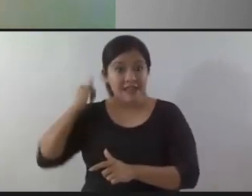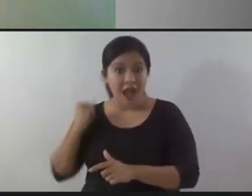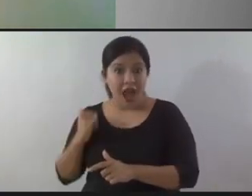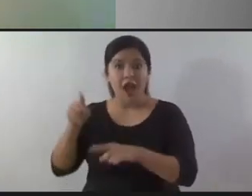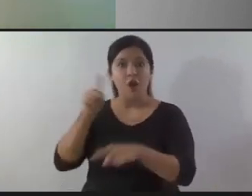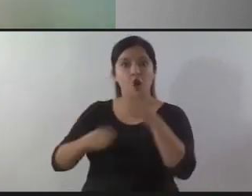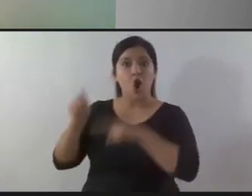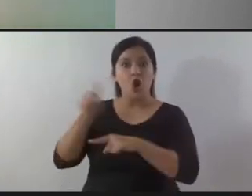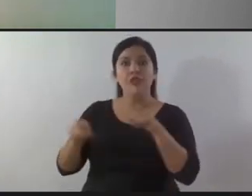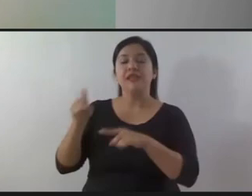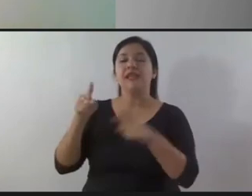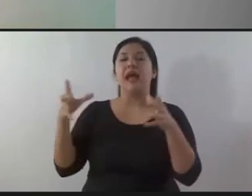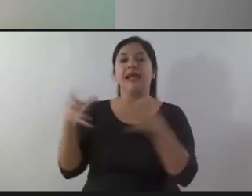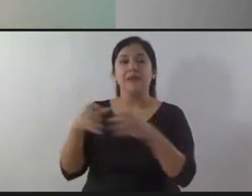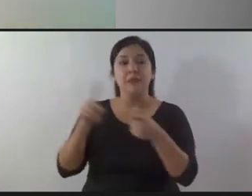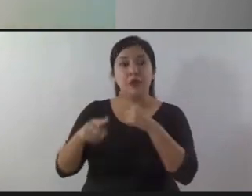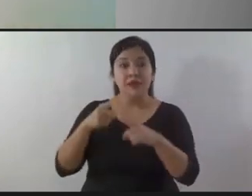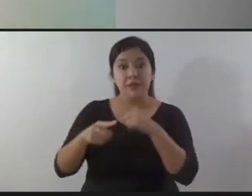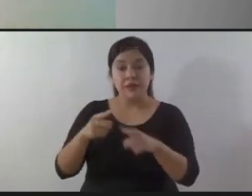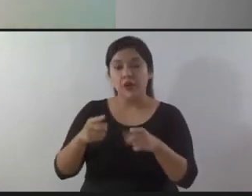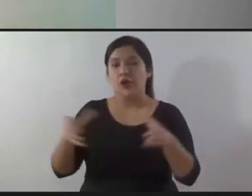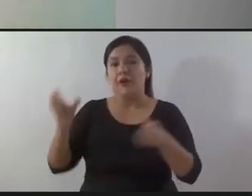de intérpretes integrado por